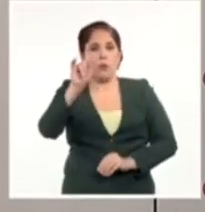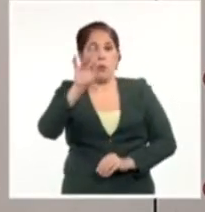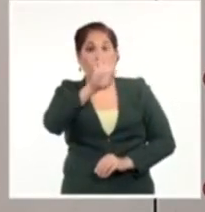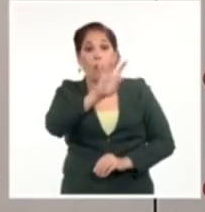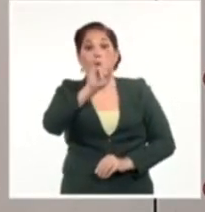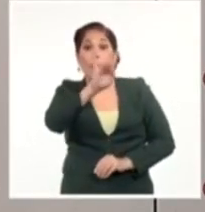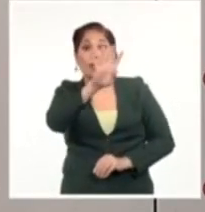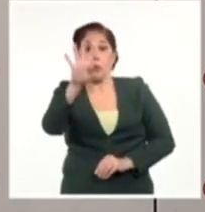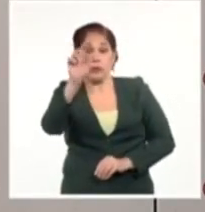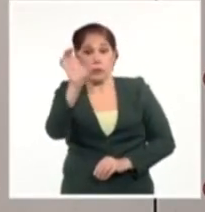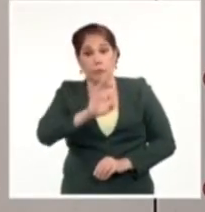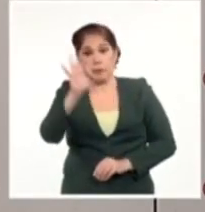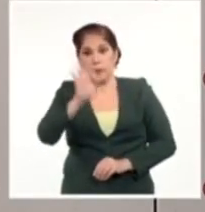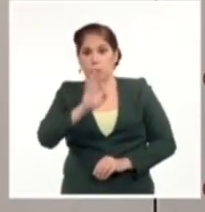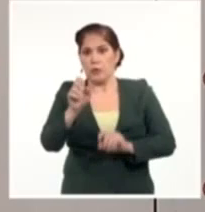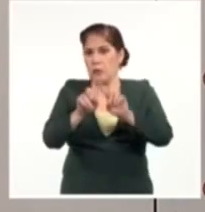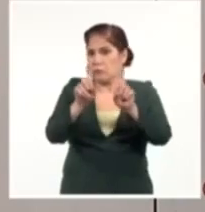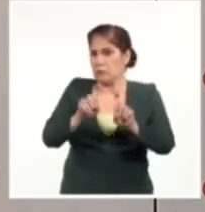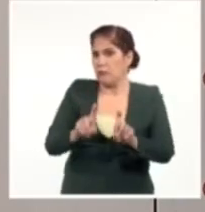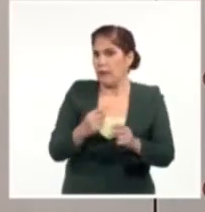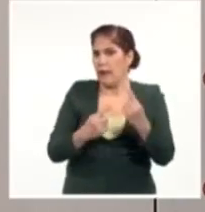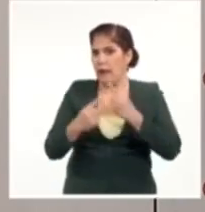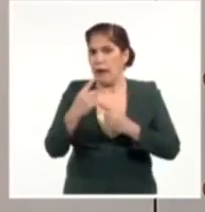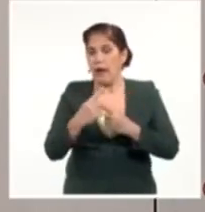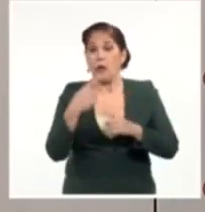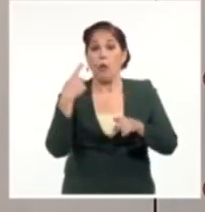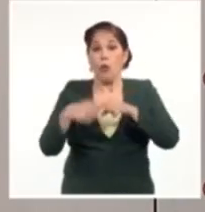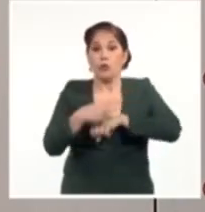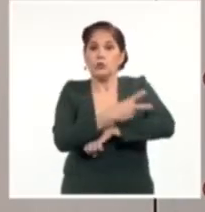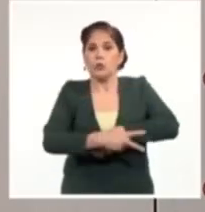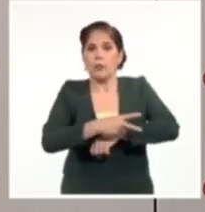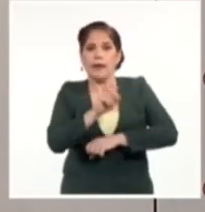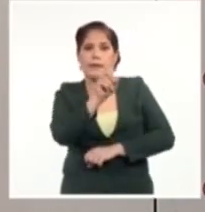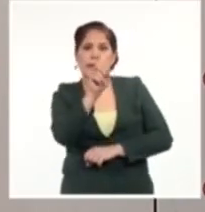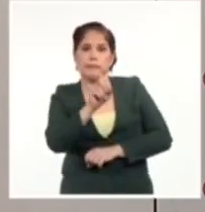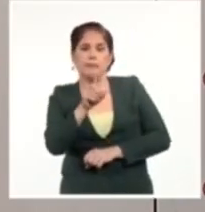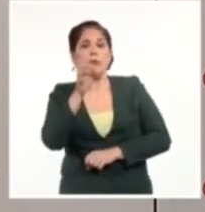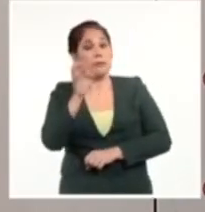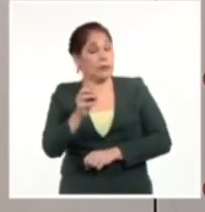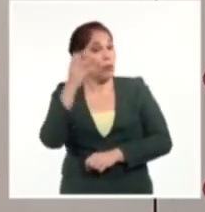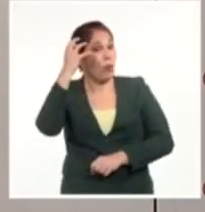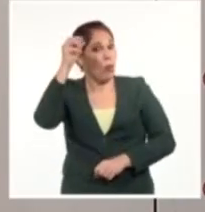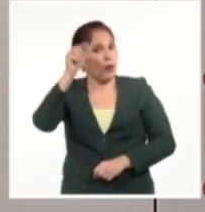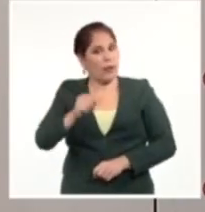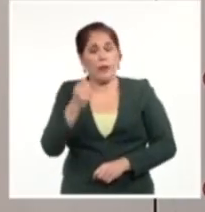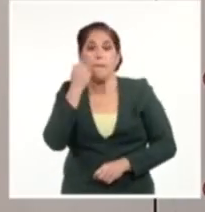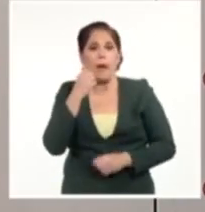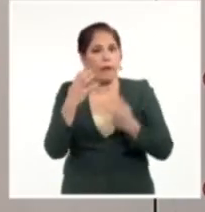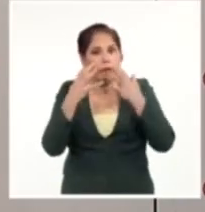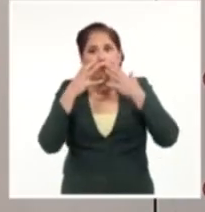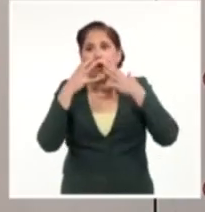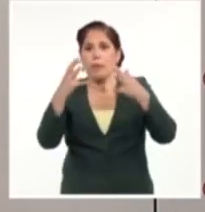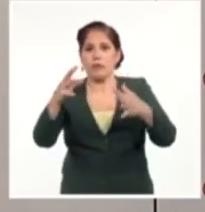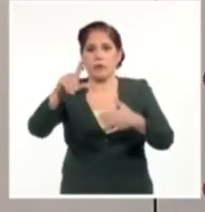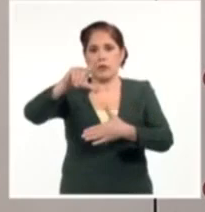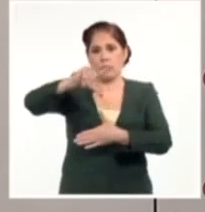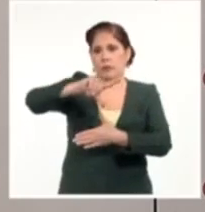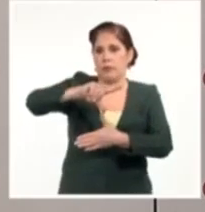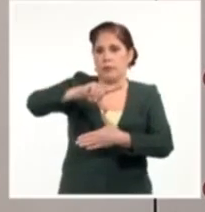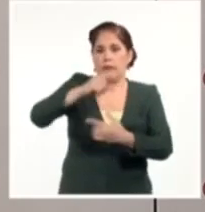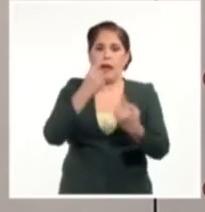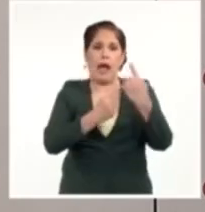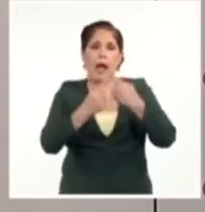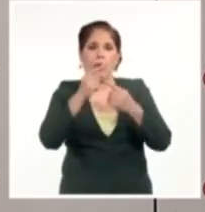94%. Y no son sondeos locales. A nivel internacional, Bukele es señalado como el gobernante más popular de Latinoamérica y en